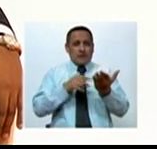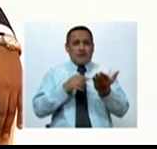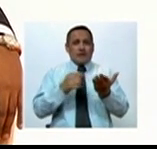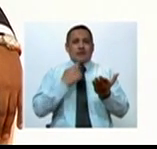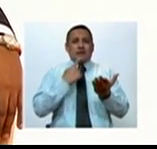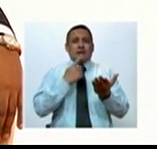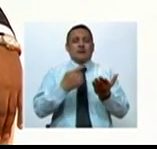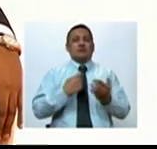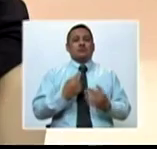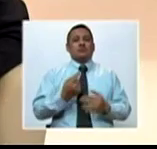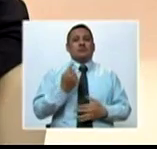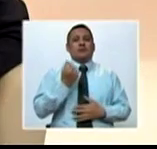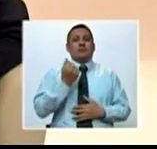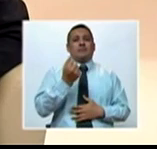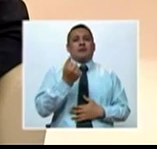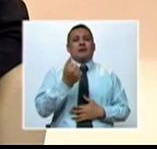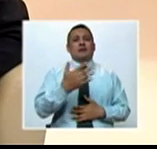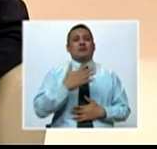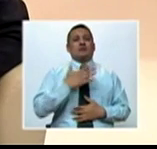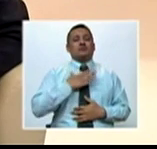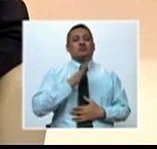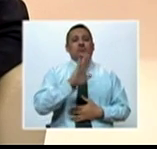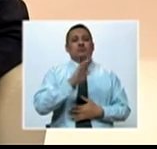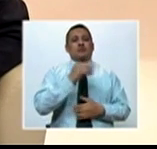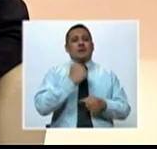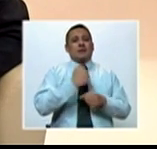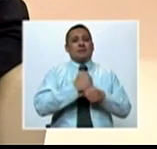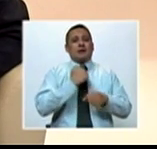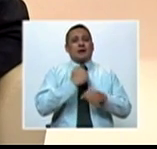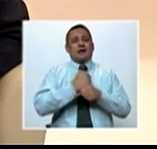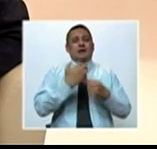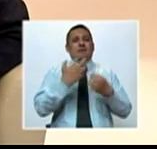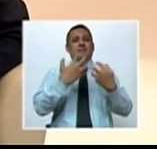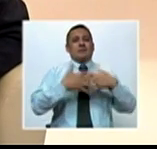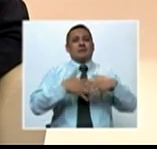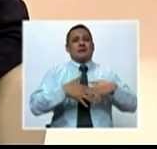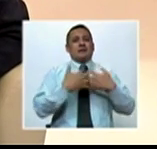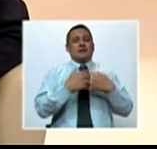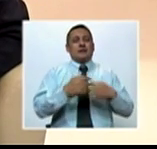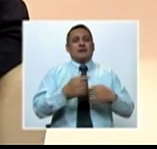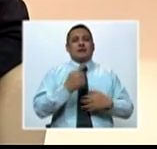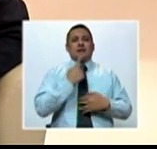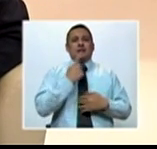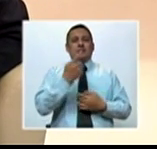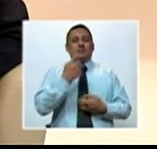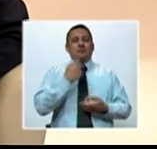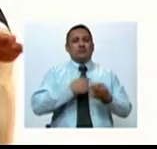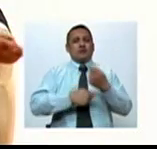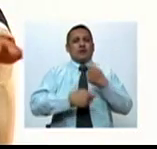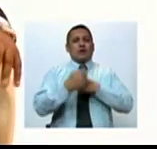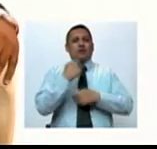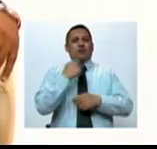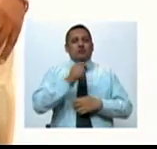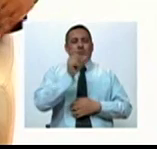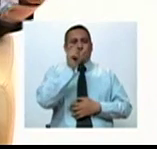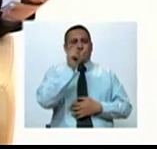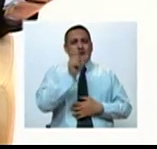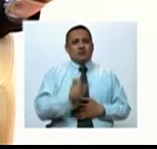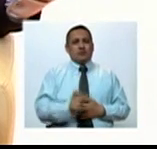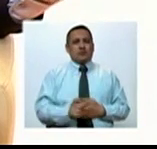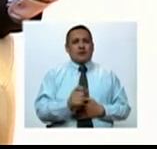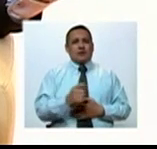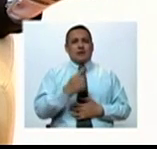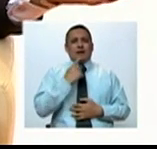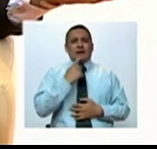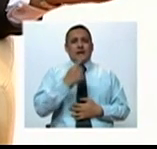una de su actividad empresarial, que en concreto es un negocio unipersonal. Ella